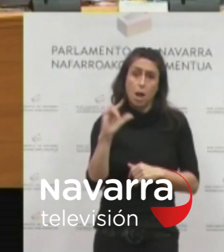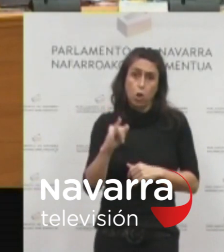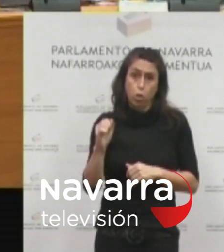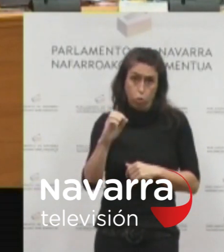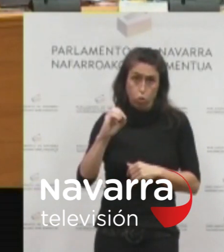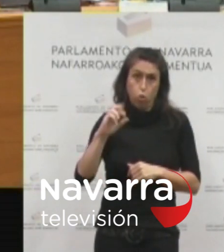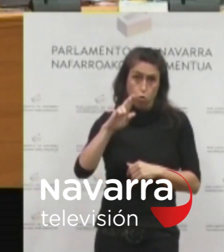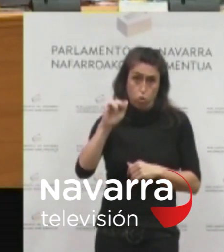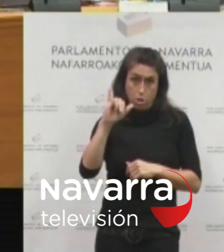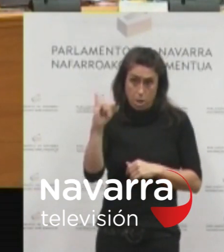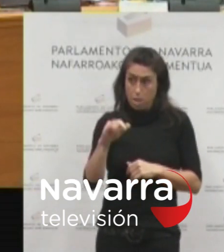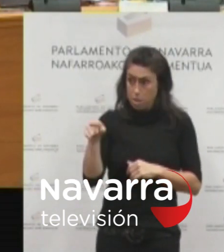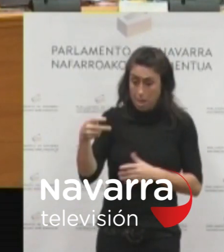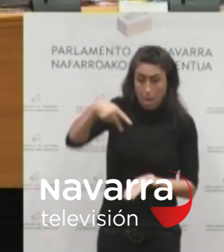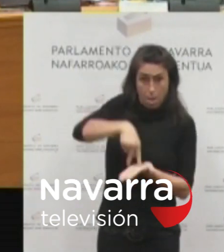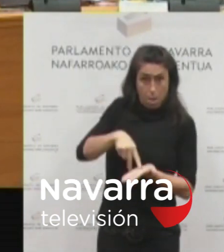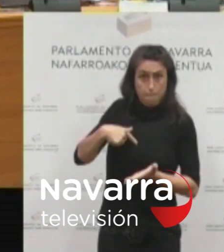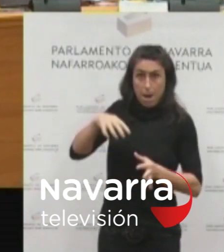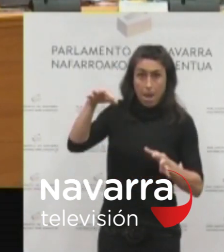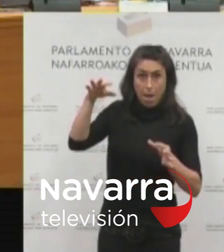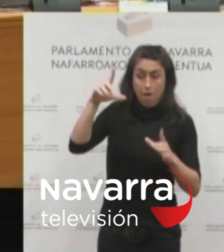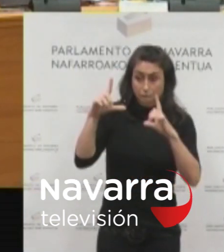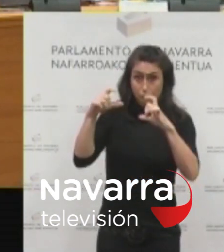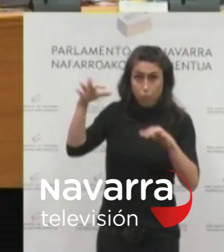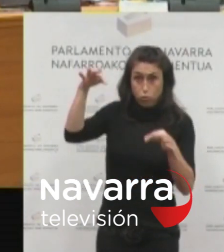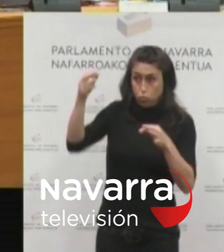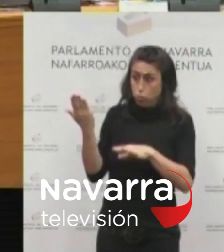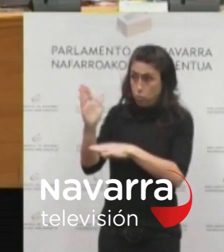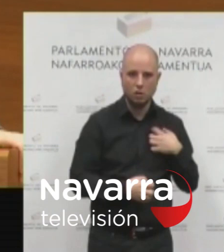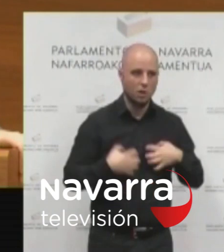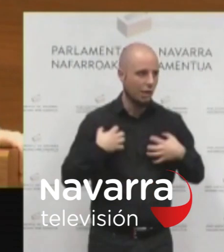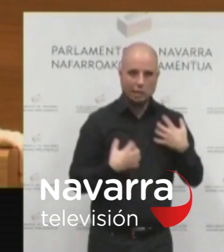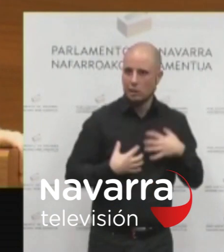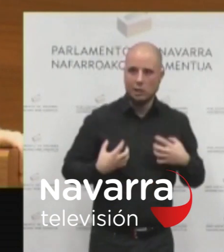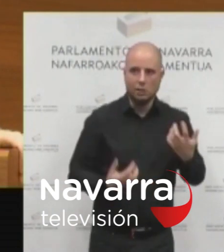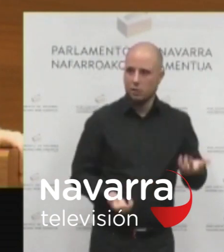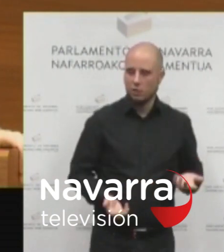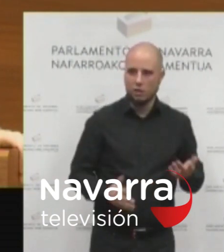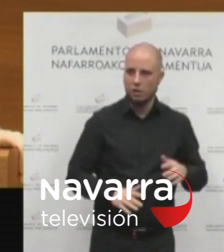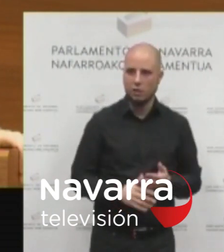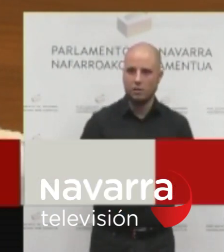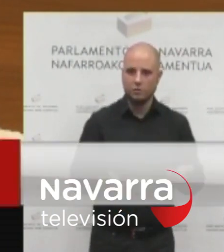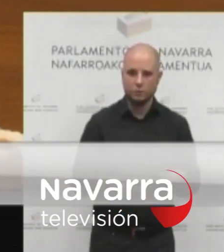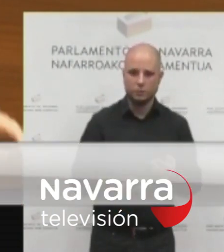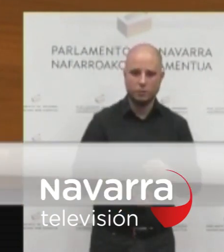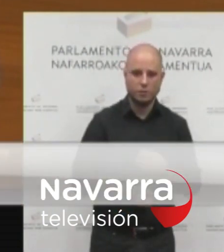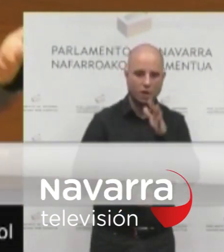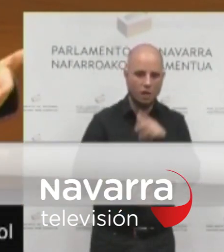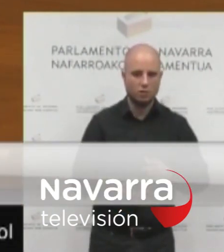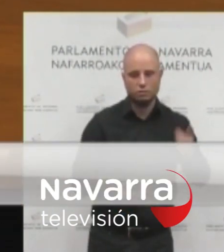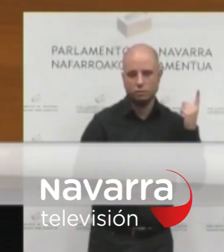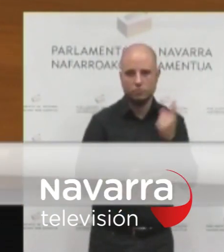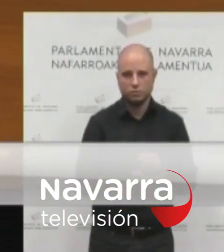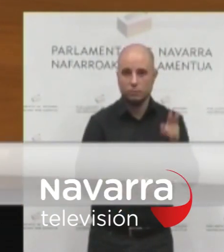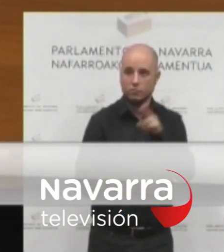foto, traiga el documento firmado de UPN con HB. Volver ahora con todas estas repeticiones y